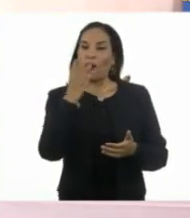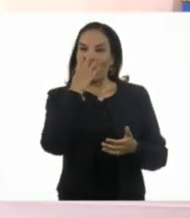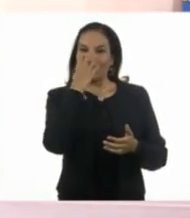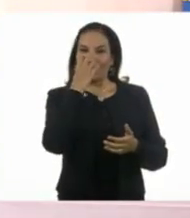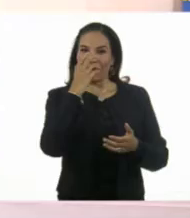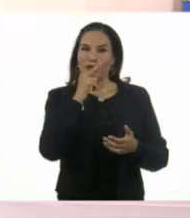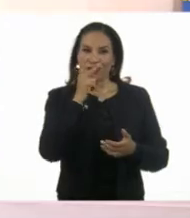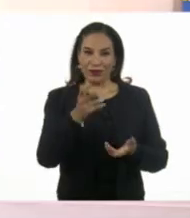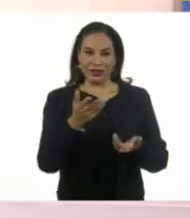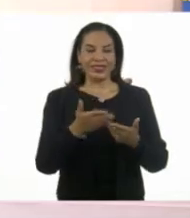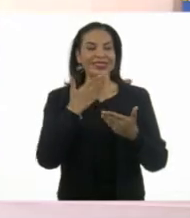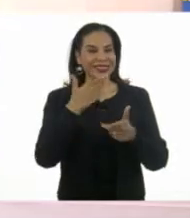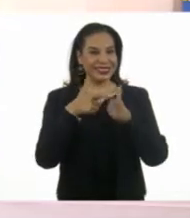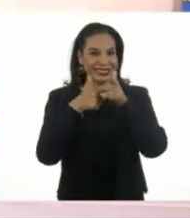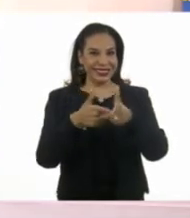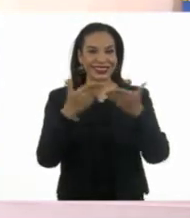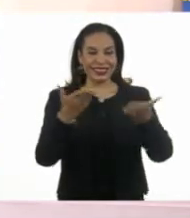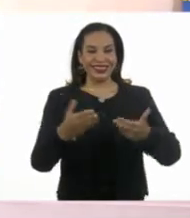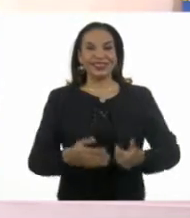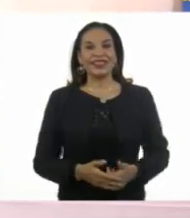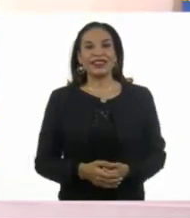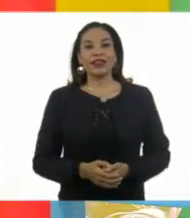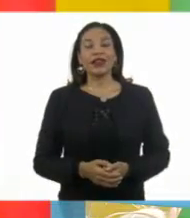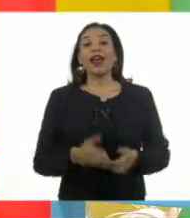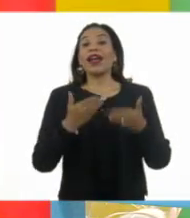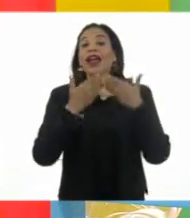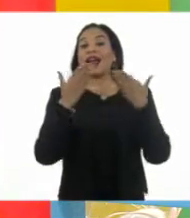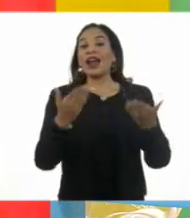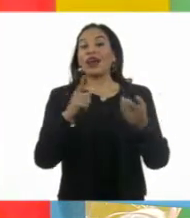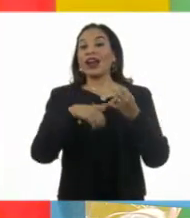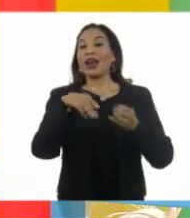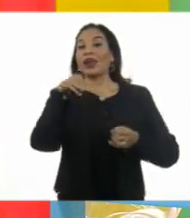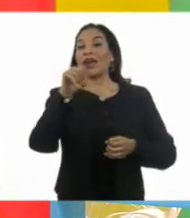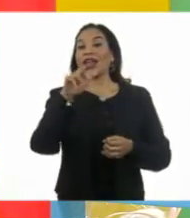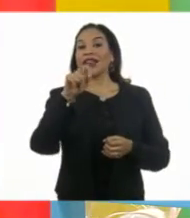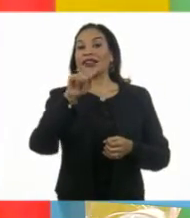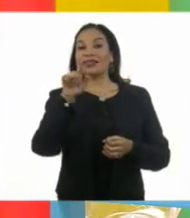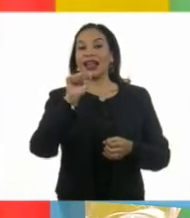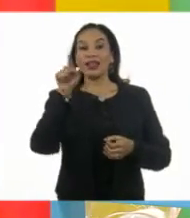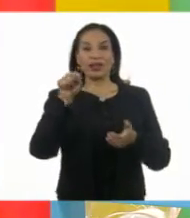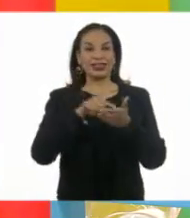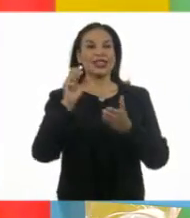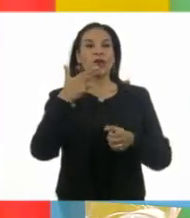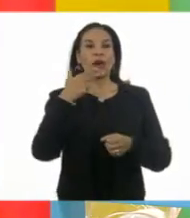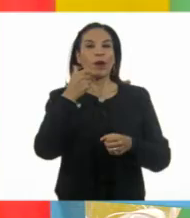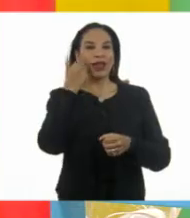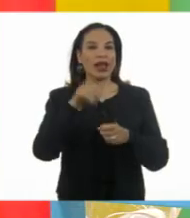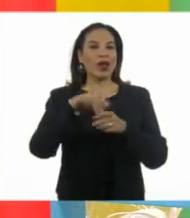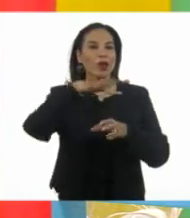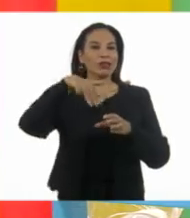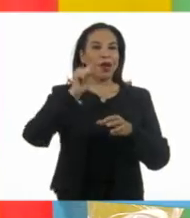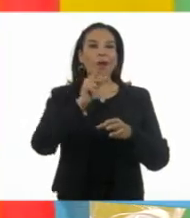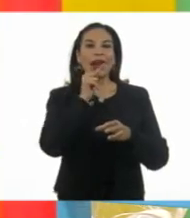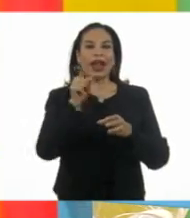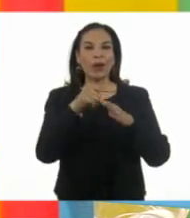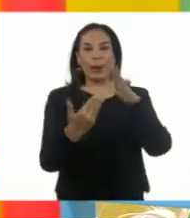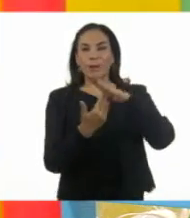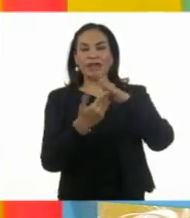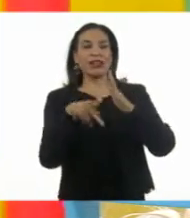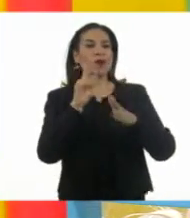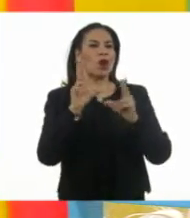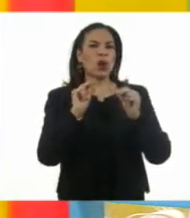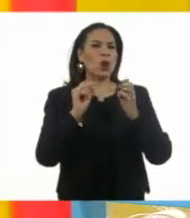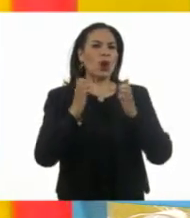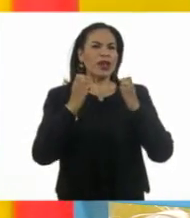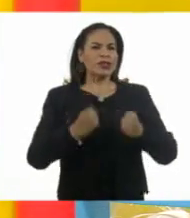oso. Muy bien, seguimos. Así es. Y bueno, ahora Maritza desde Chihuahua nos comparte que buscaba la palabra mesa, pero como no